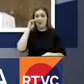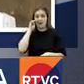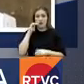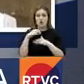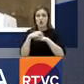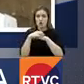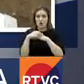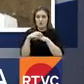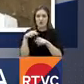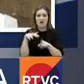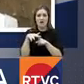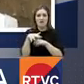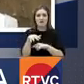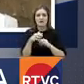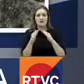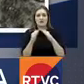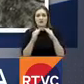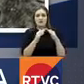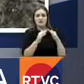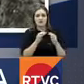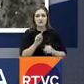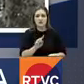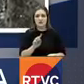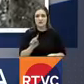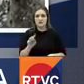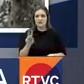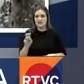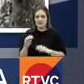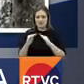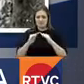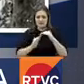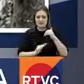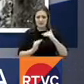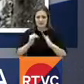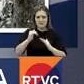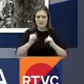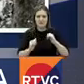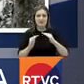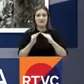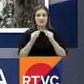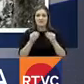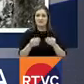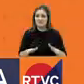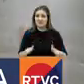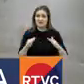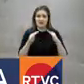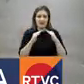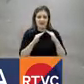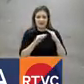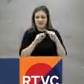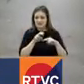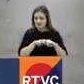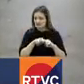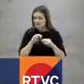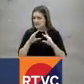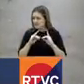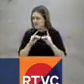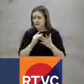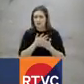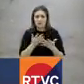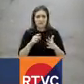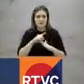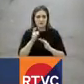en 117 viviendas. Resultaron inundadas. Varias familias perdieron muebles y enseres. En Antioquia, 46